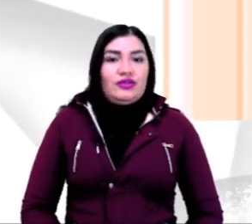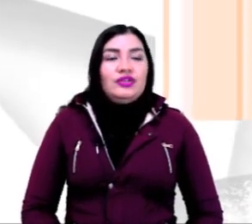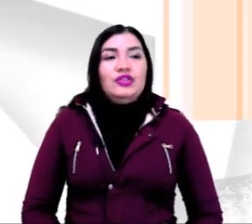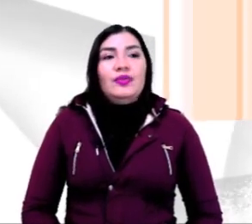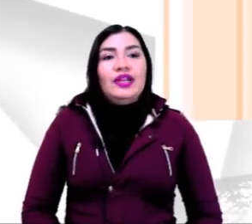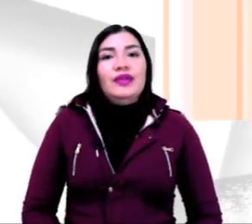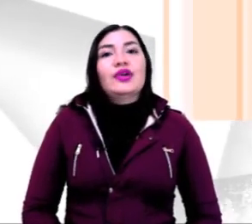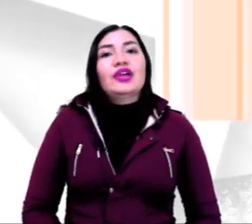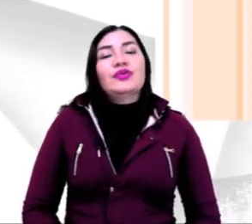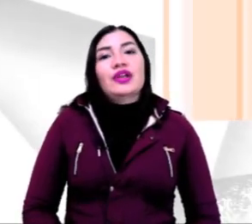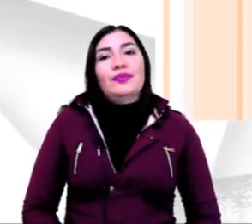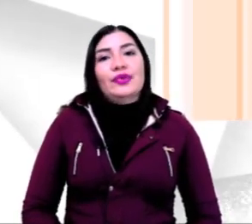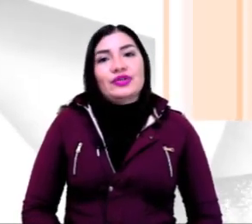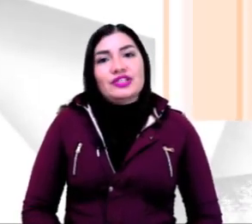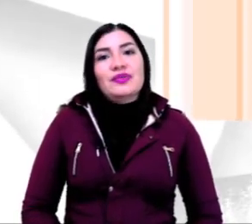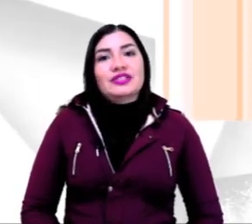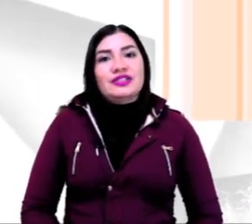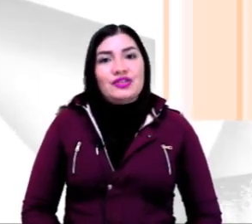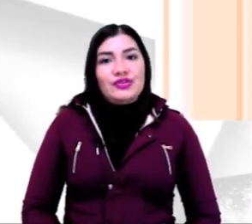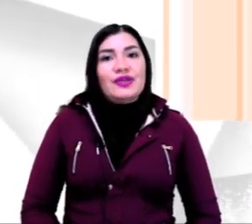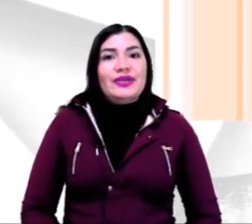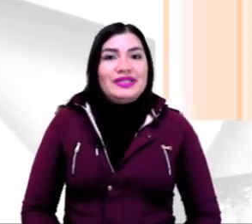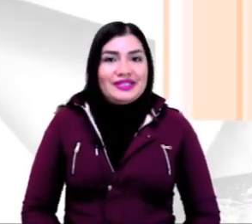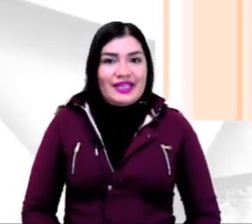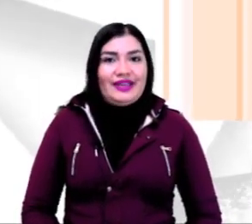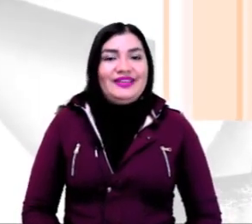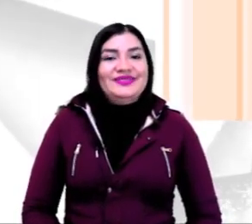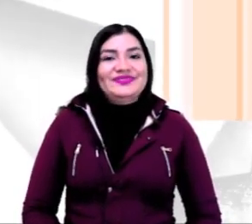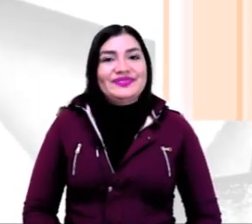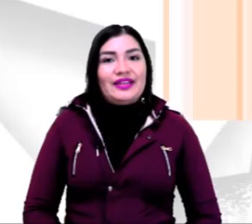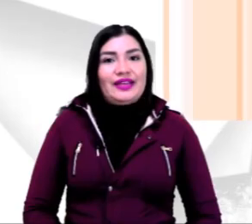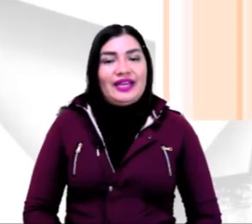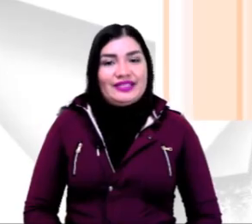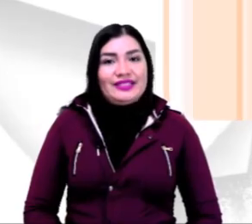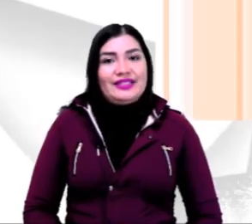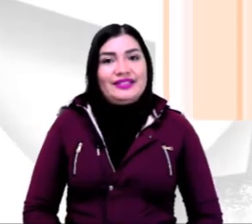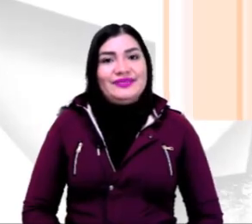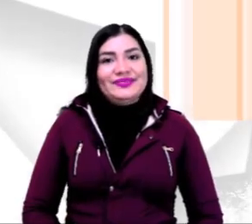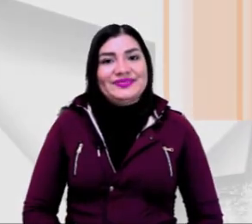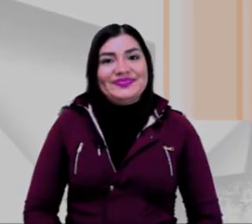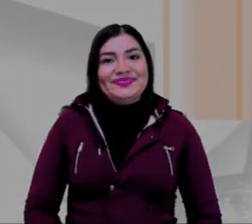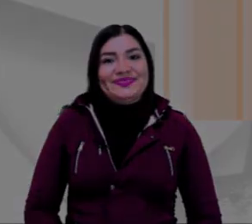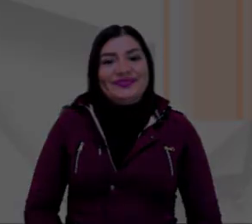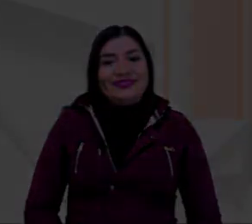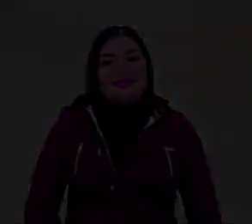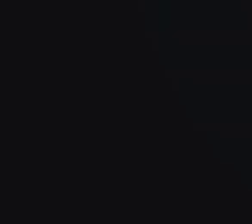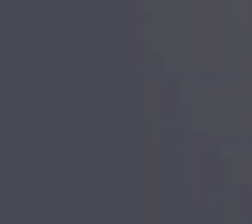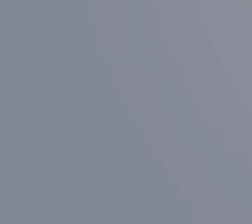dedicación. Nos veremos en una próxima sesión de aprendizaje. Gracias.